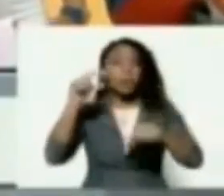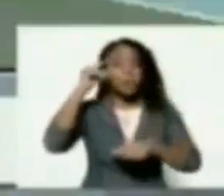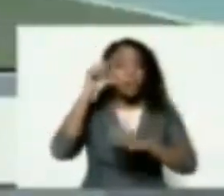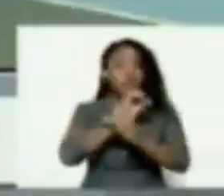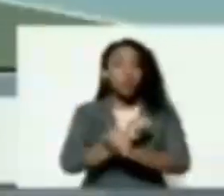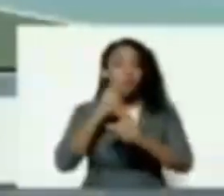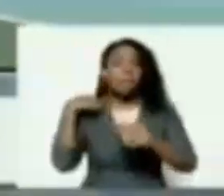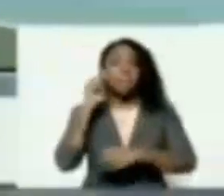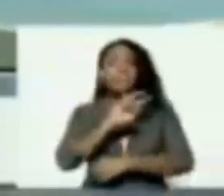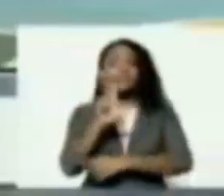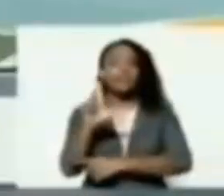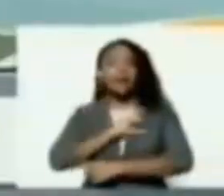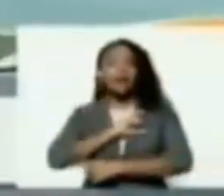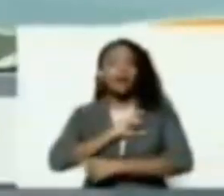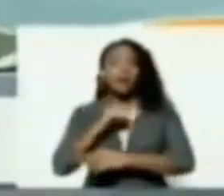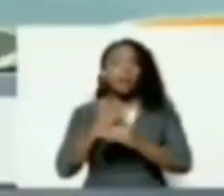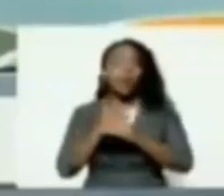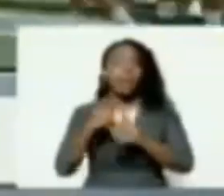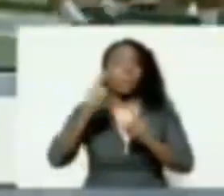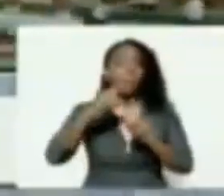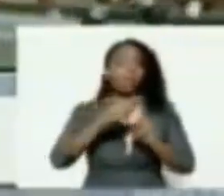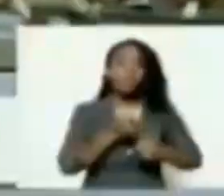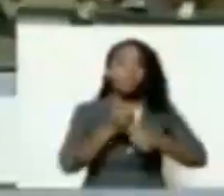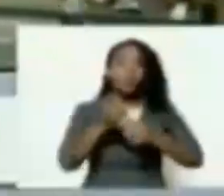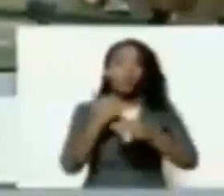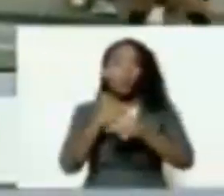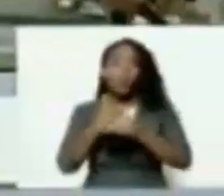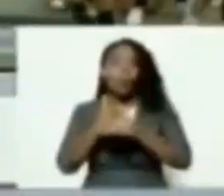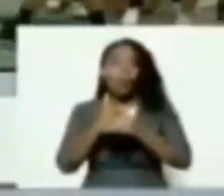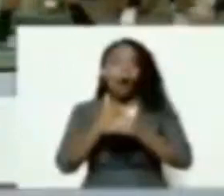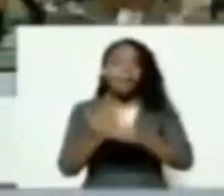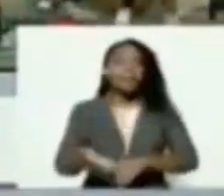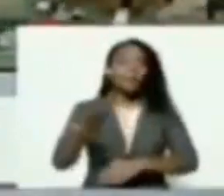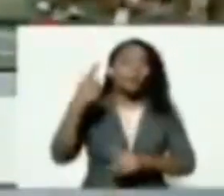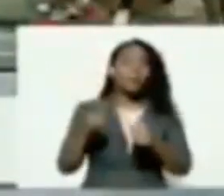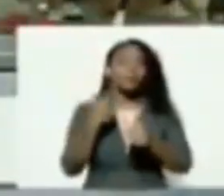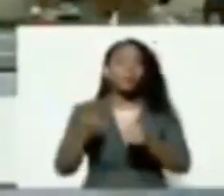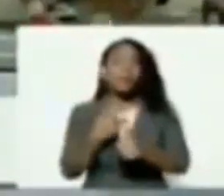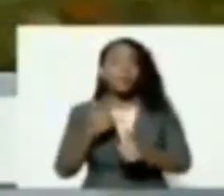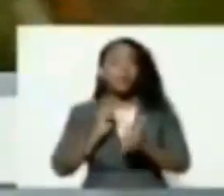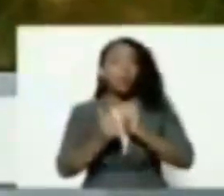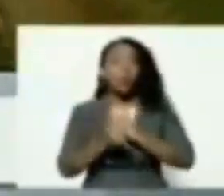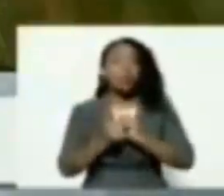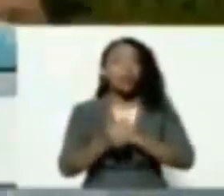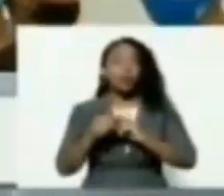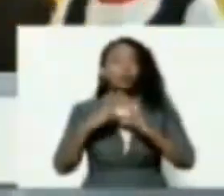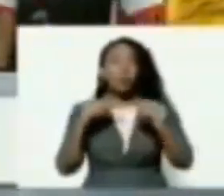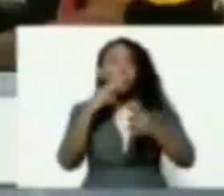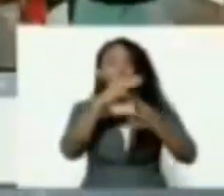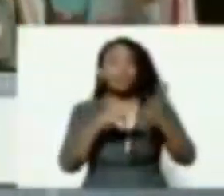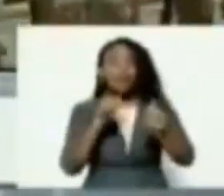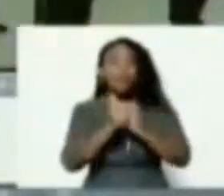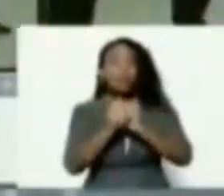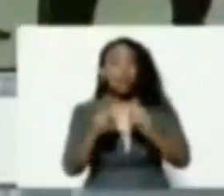23 de enero con el deporte como punta de lanza. Y dentro de pocas semanas, dentro de pocos días, vamos a hacer la entrega de todo el material deportivo, ¿no? Para que